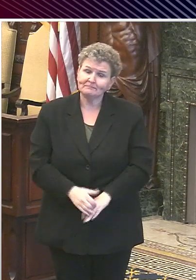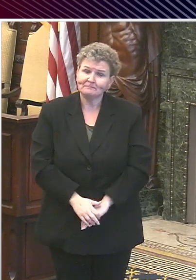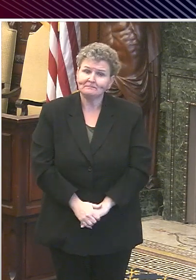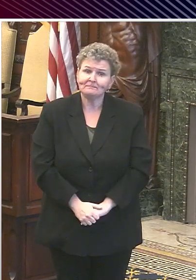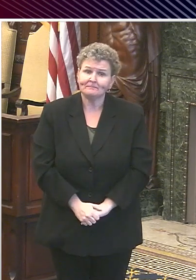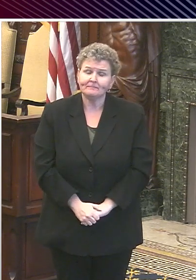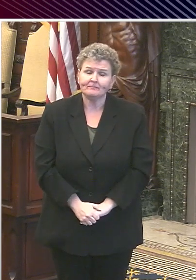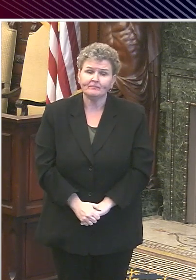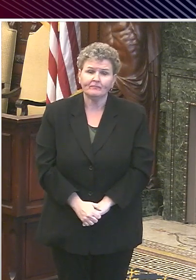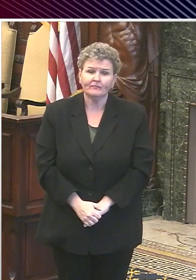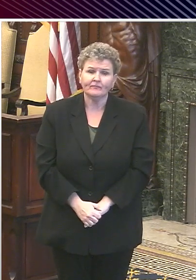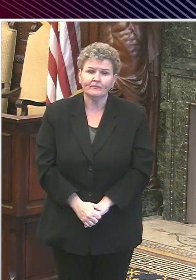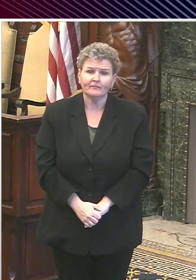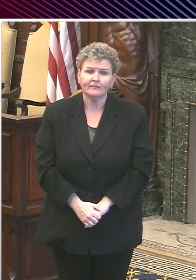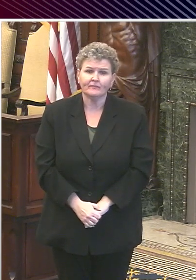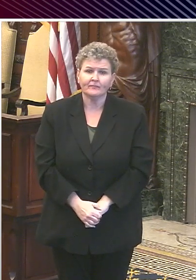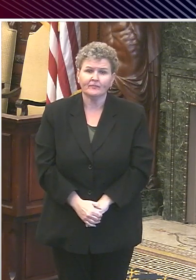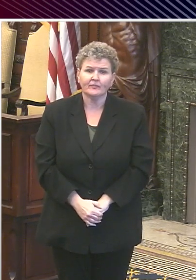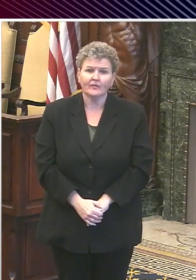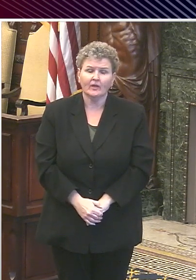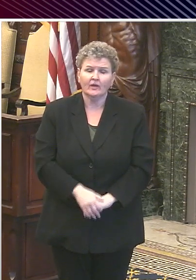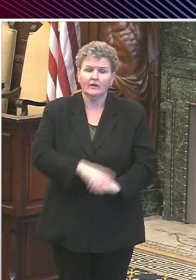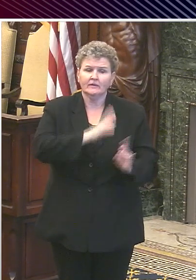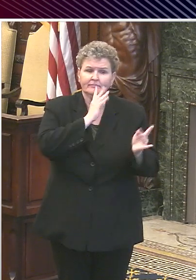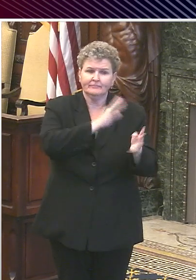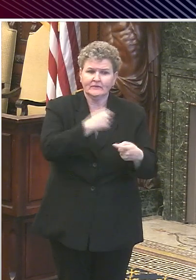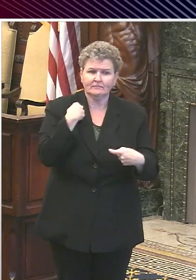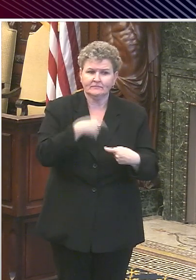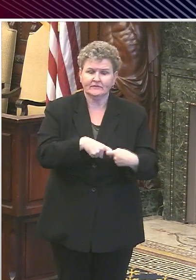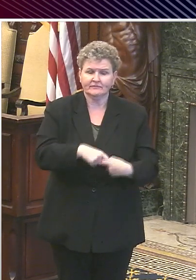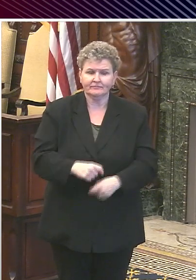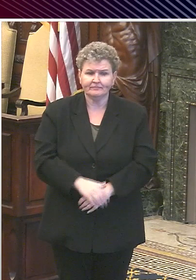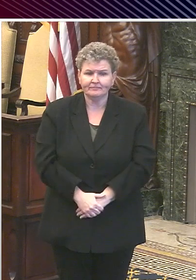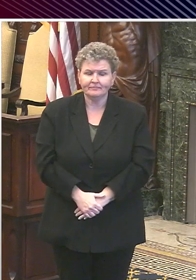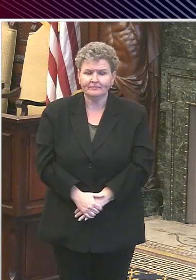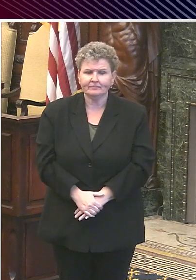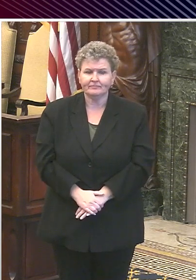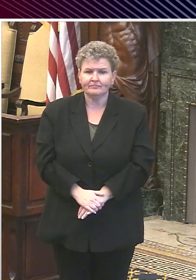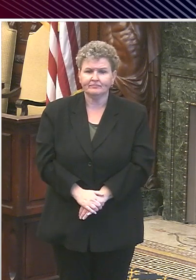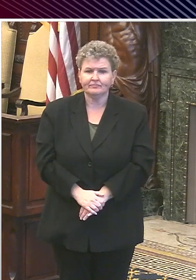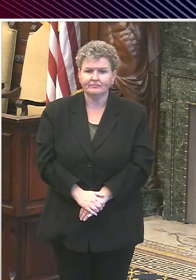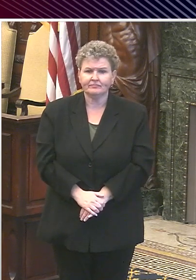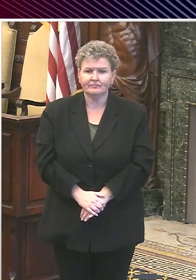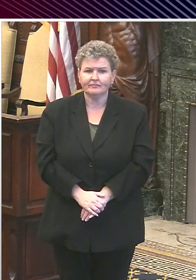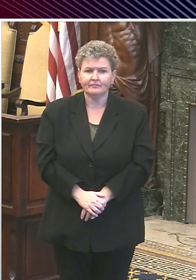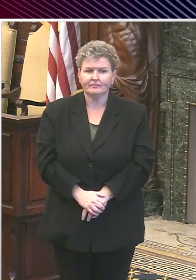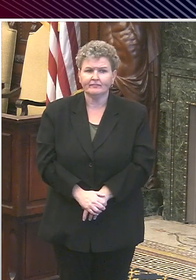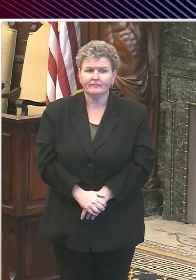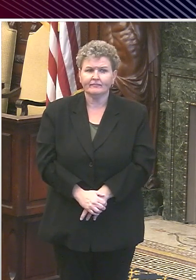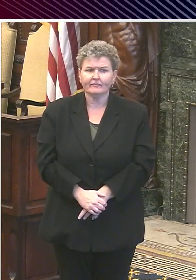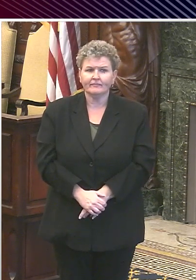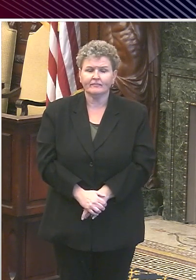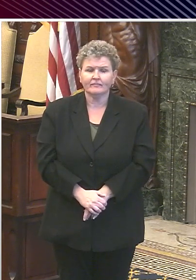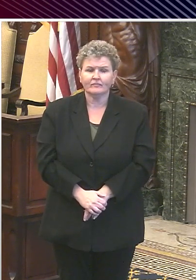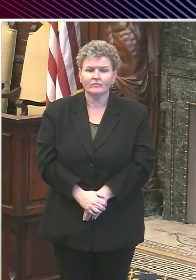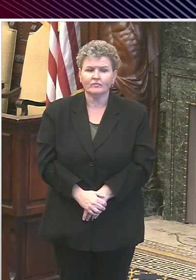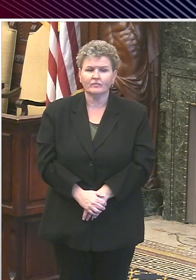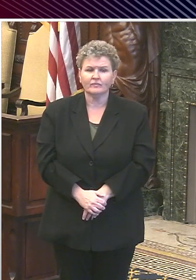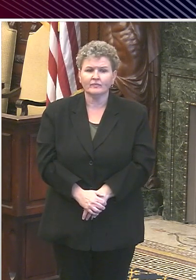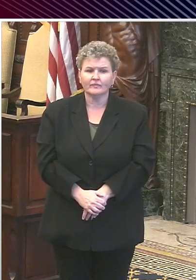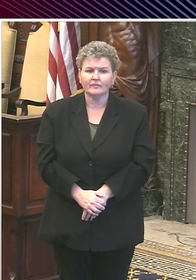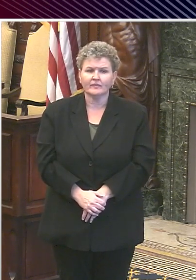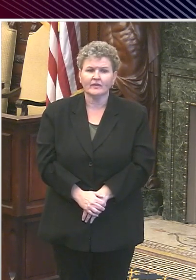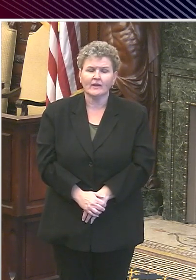autorizados a abrir, obviamente, con las restricciones que se están imponiendo para servicio en interiores. Y aunque hemos visto un aumento en las cifras en la